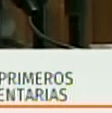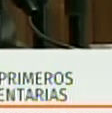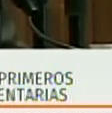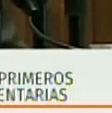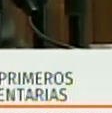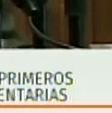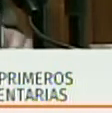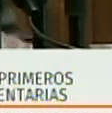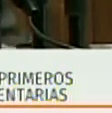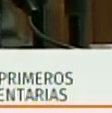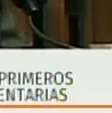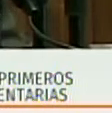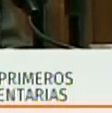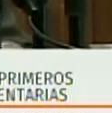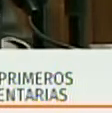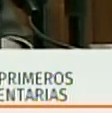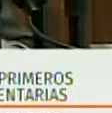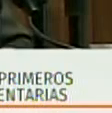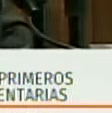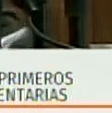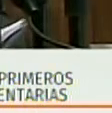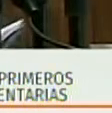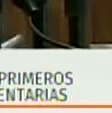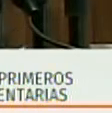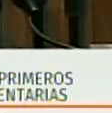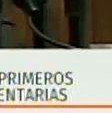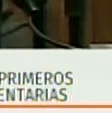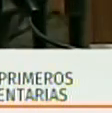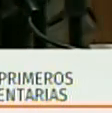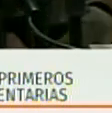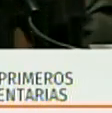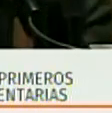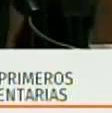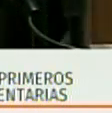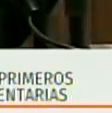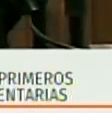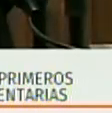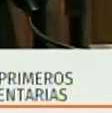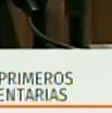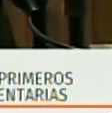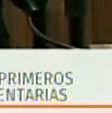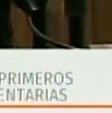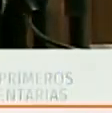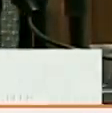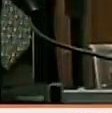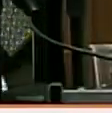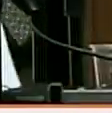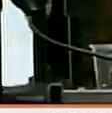cúpulas que obviamente querían secuestrar el Parlamento. Muchísimas gracias y con esto me despido.